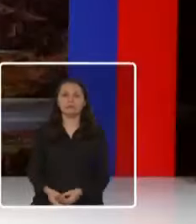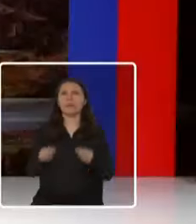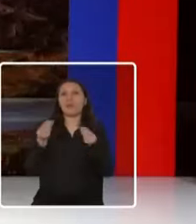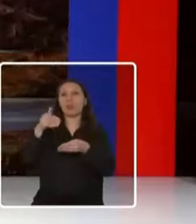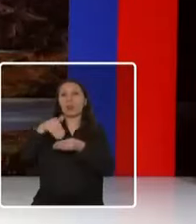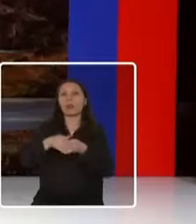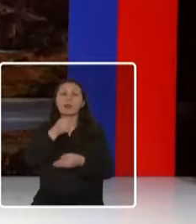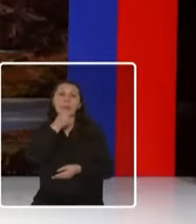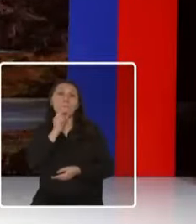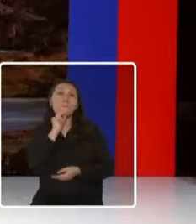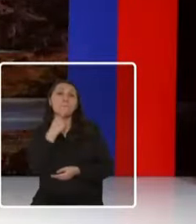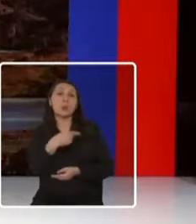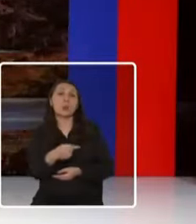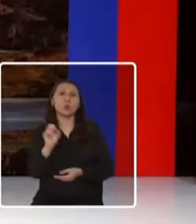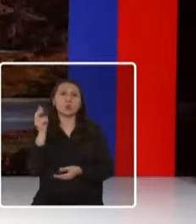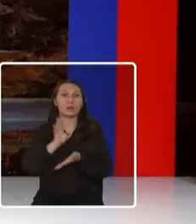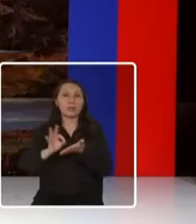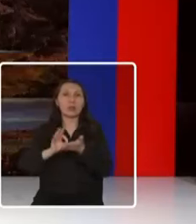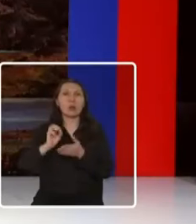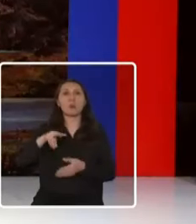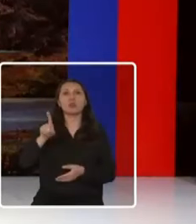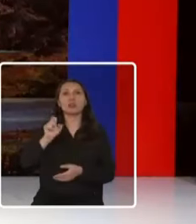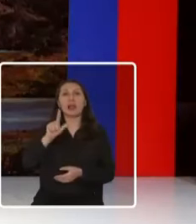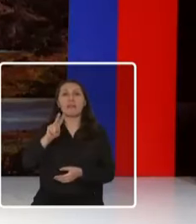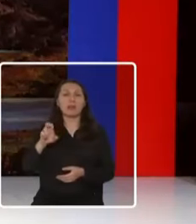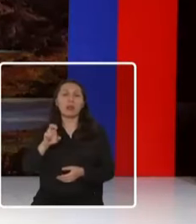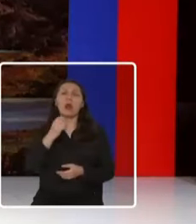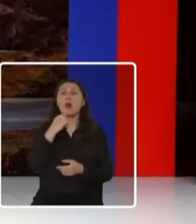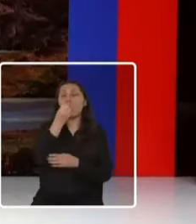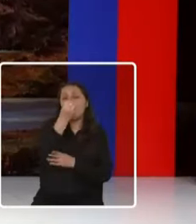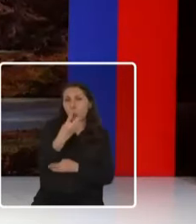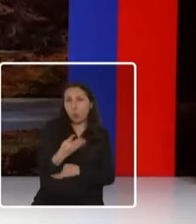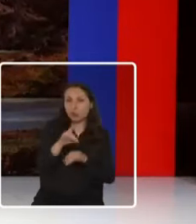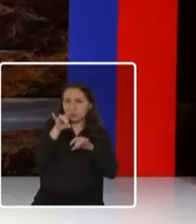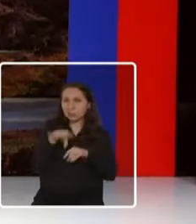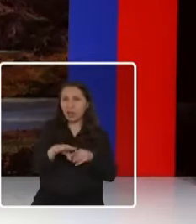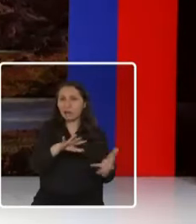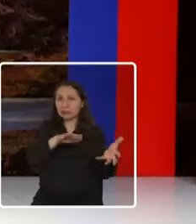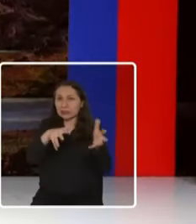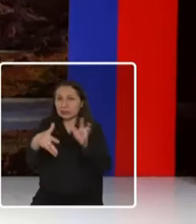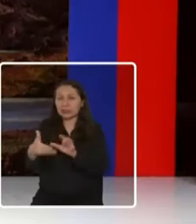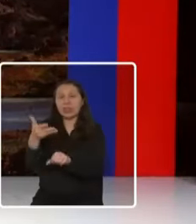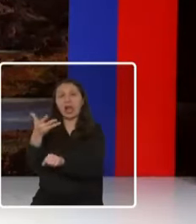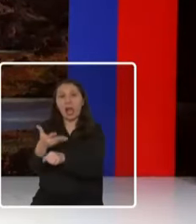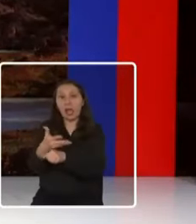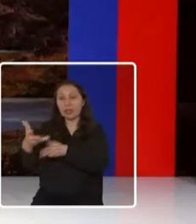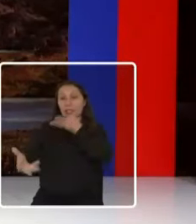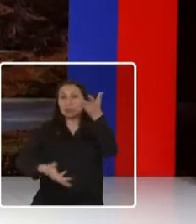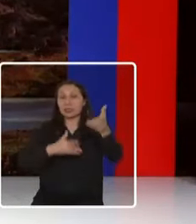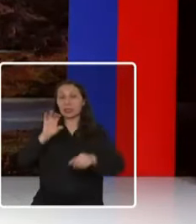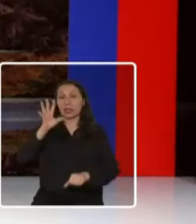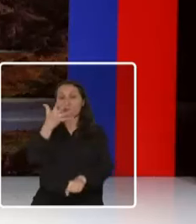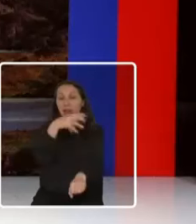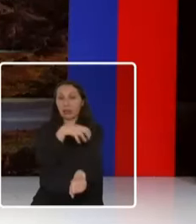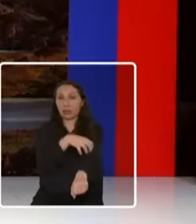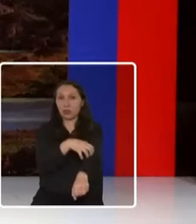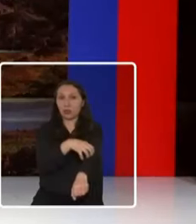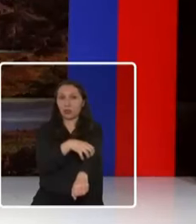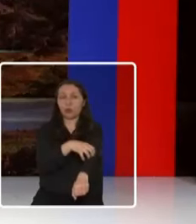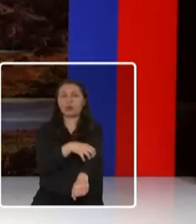Buenas tardes para el subsecretario Monsalve. Subsecretario, ¿hay alguna cuantificación preliminar de los daños ocasionados por los incendios en la quinta